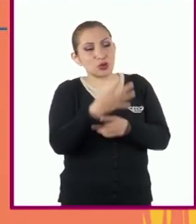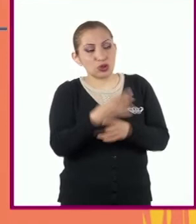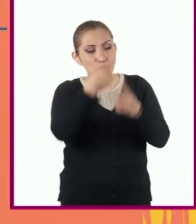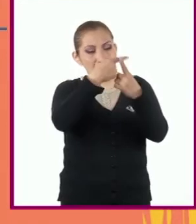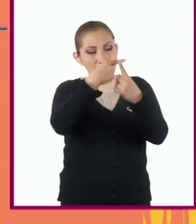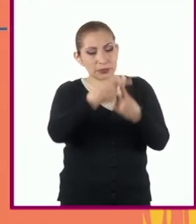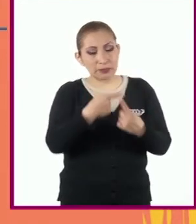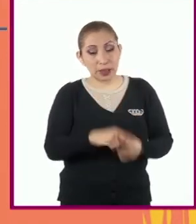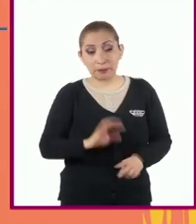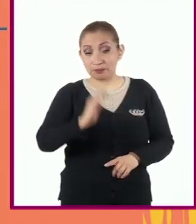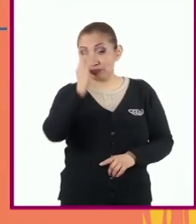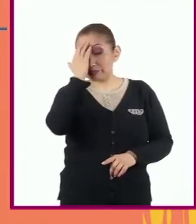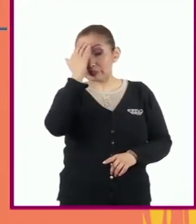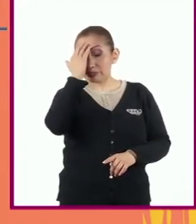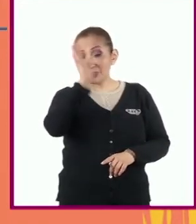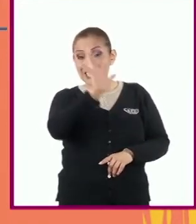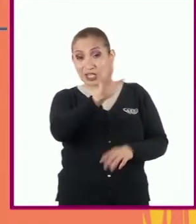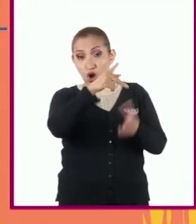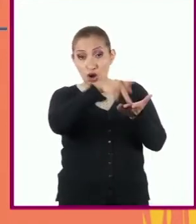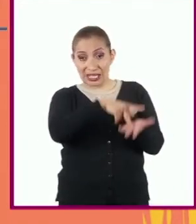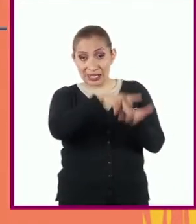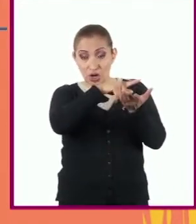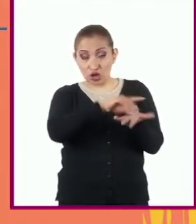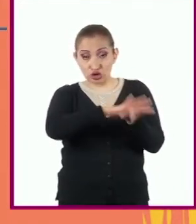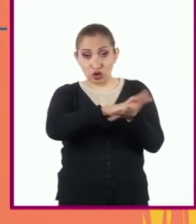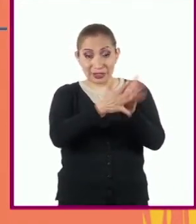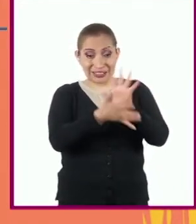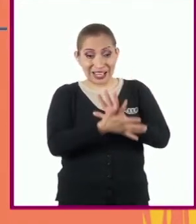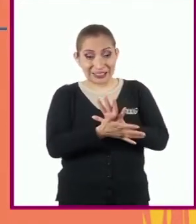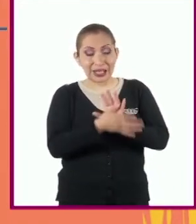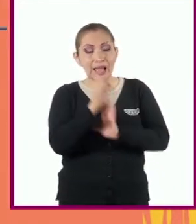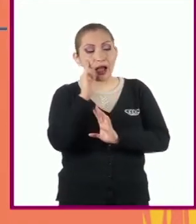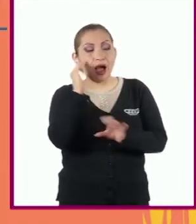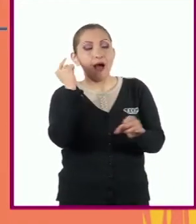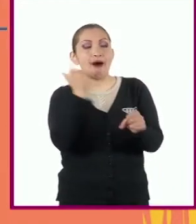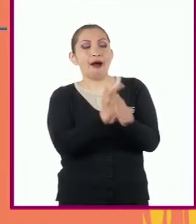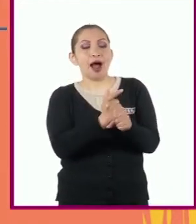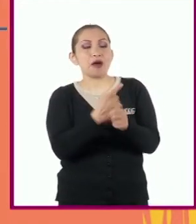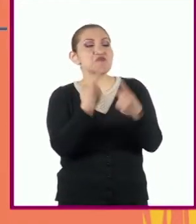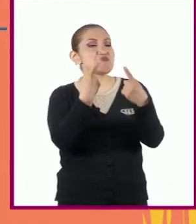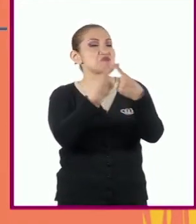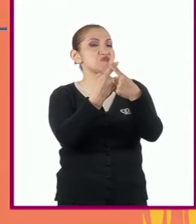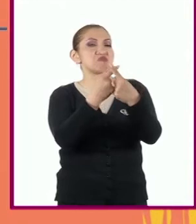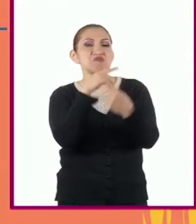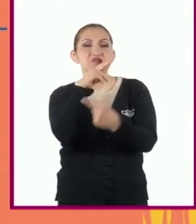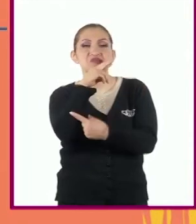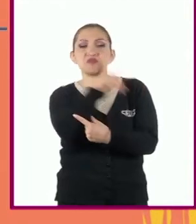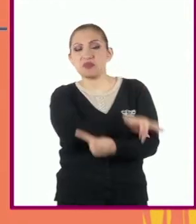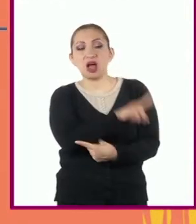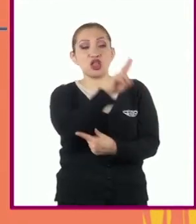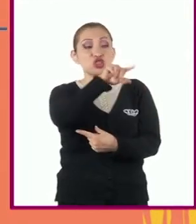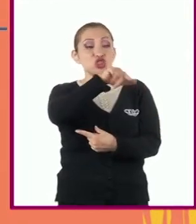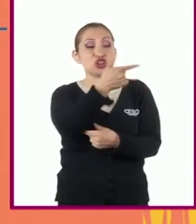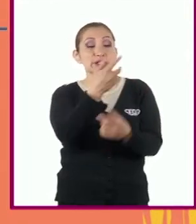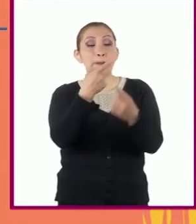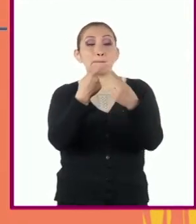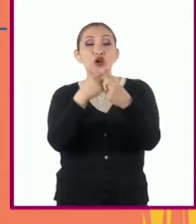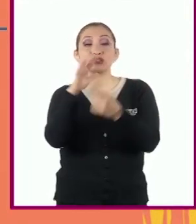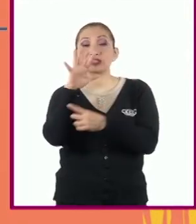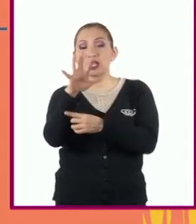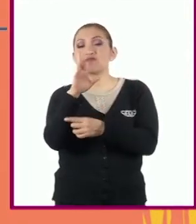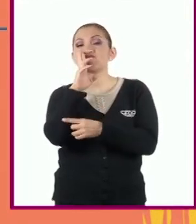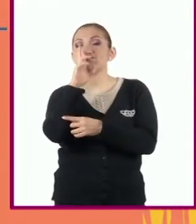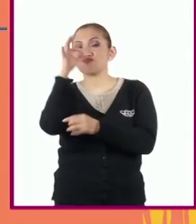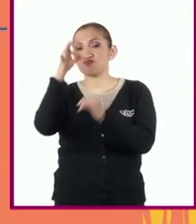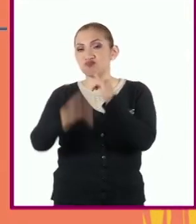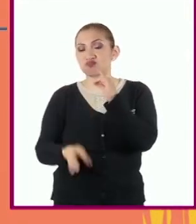conocer el precio de los 5 kilogramos de tortillas, se dio cuenta que con la multiplicación 12 por 5